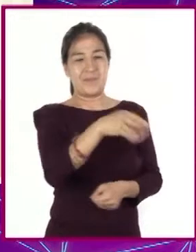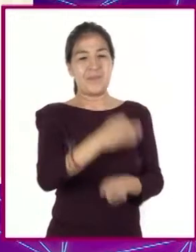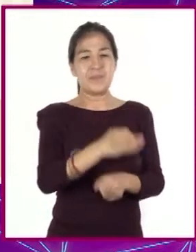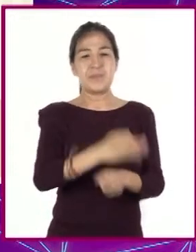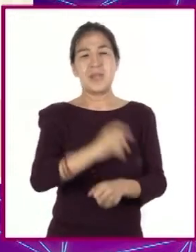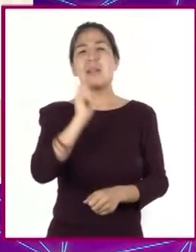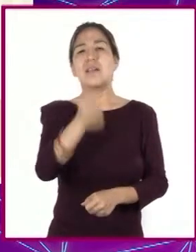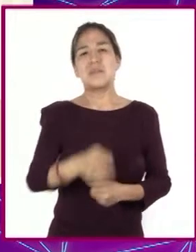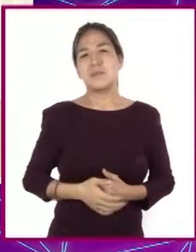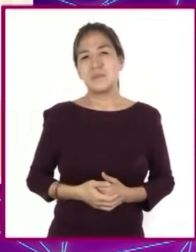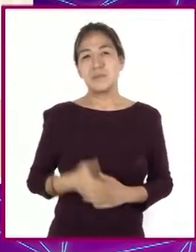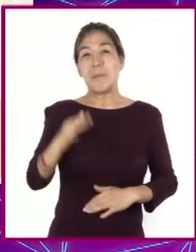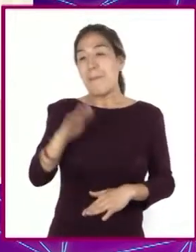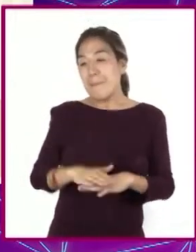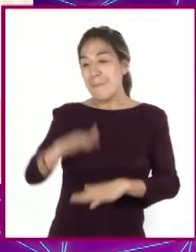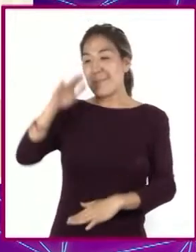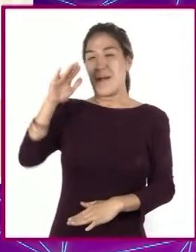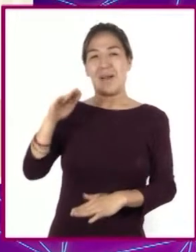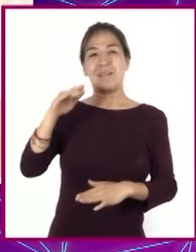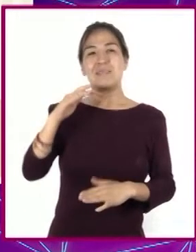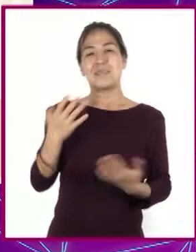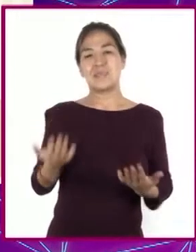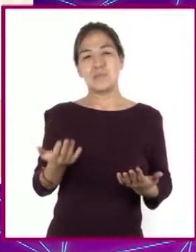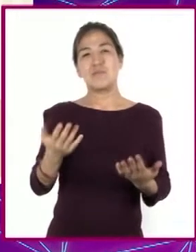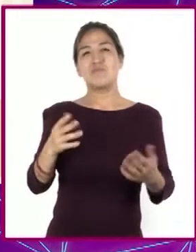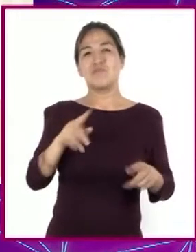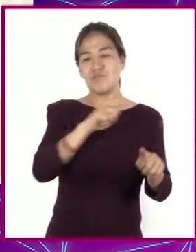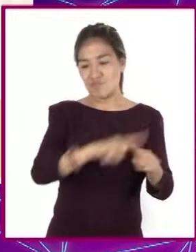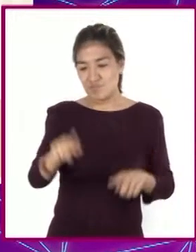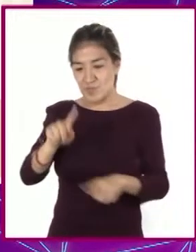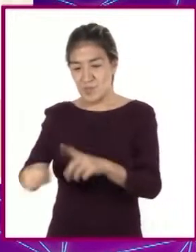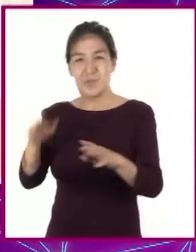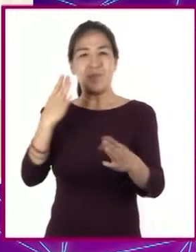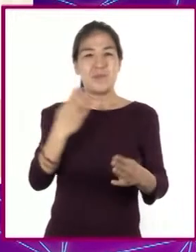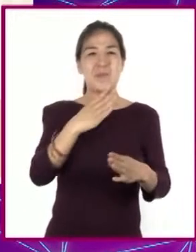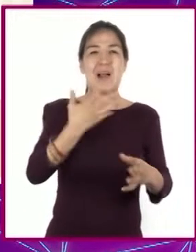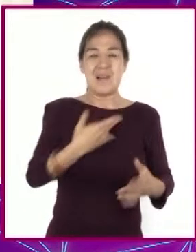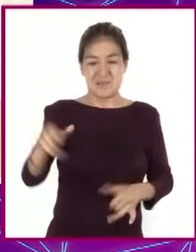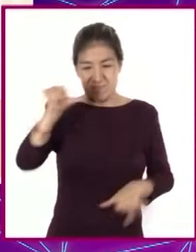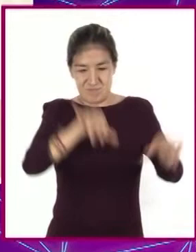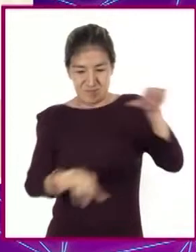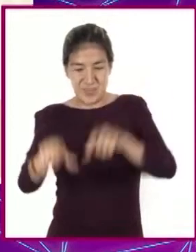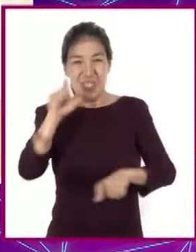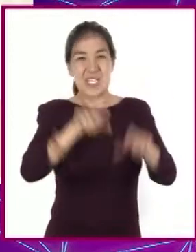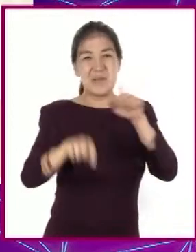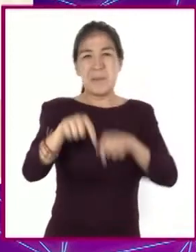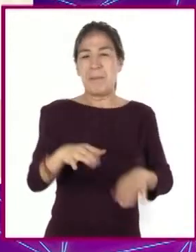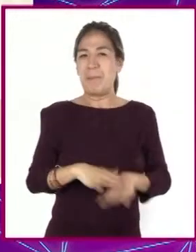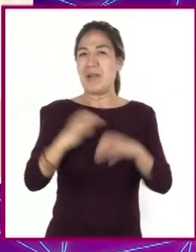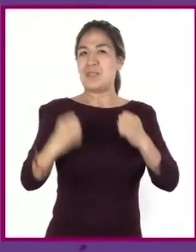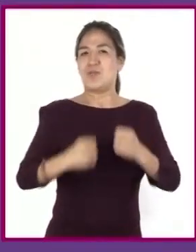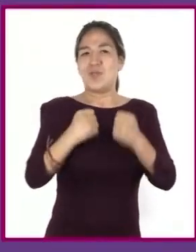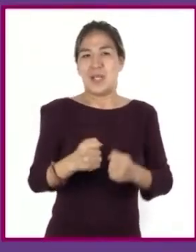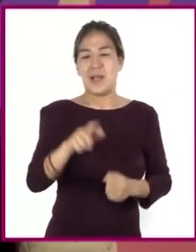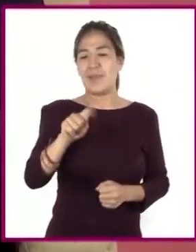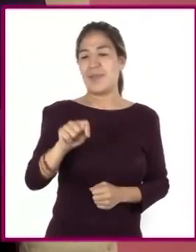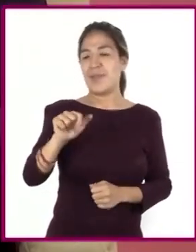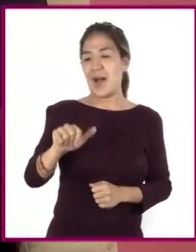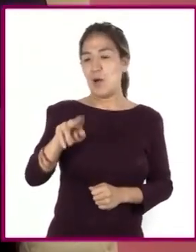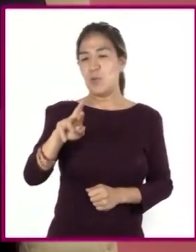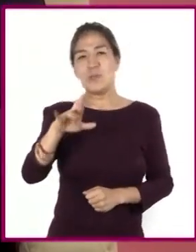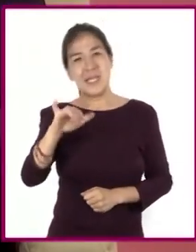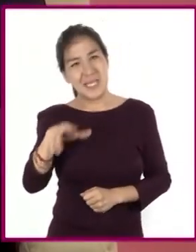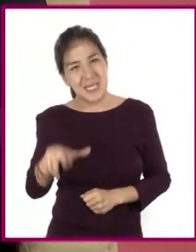a la cantidad de productos químicos que pueden llegar a tener. Estos productos químicos, como la taurina u